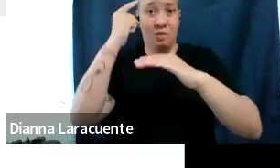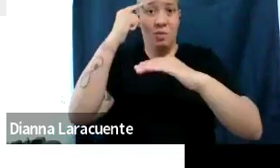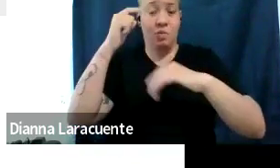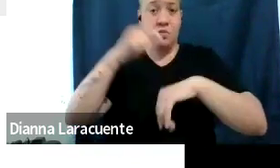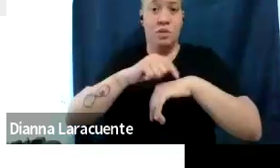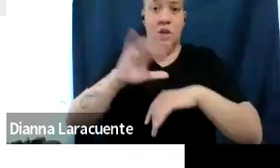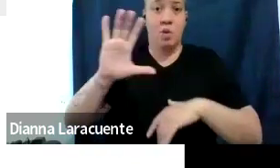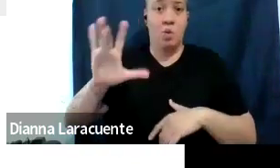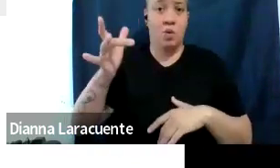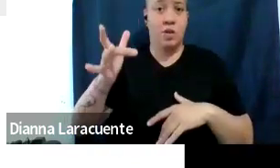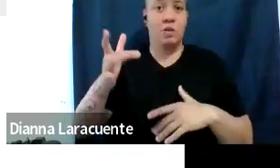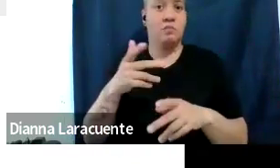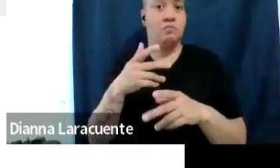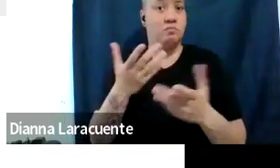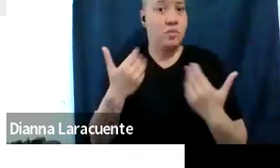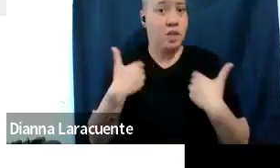dieta, producimos,